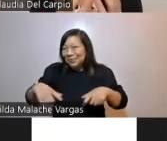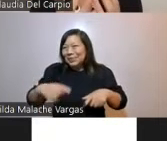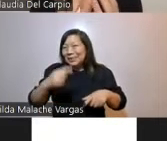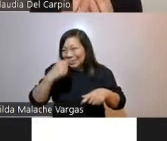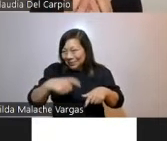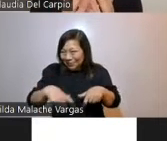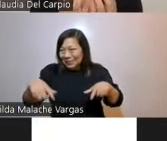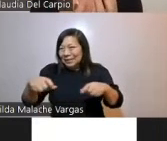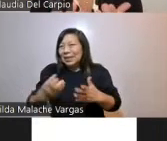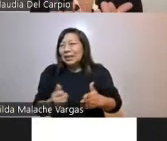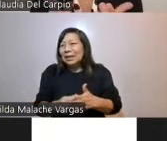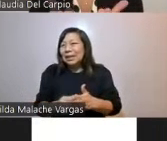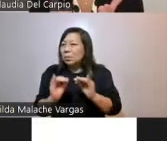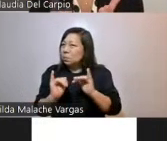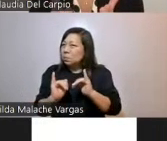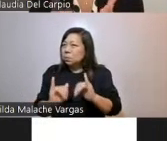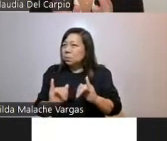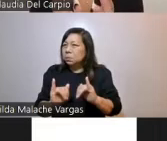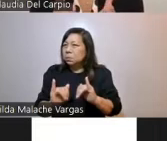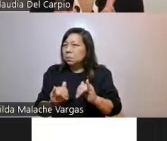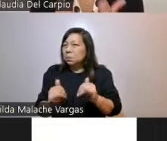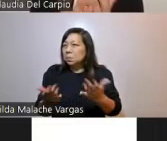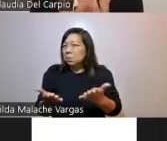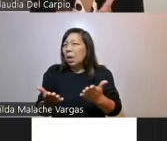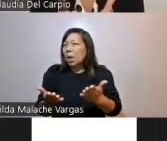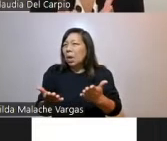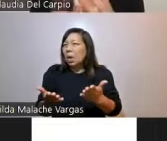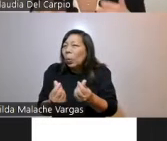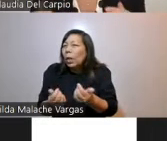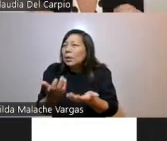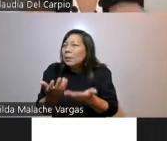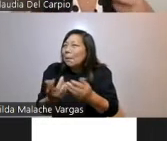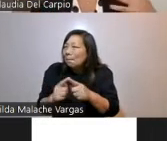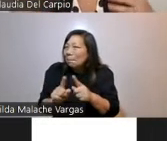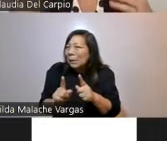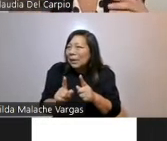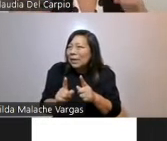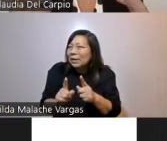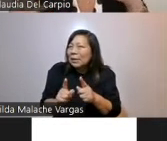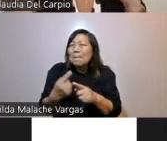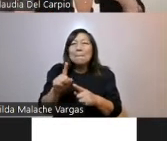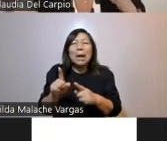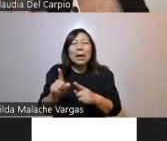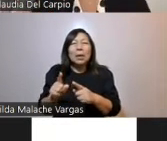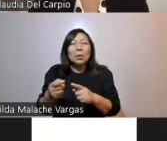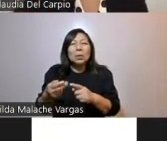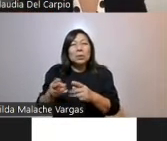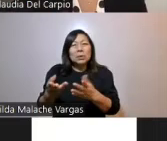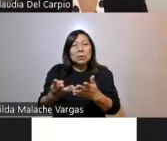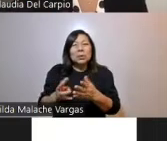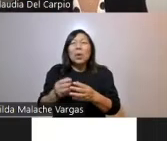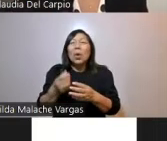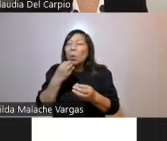eso hace que se conserve esa zona húmeda y más caliente y son condiciones favorables para el sobrecrecimiento de